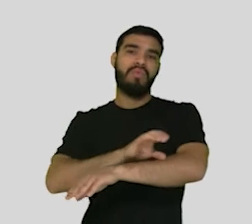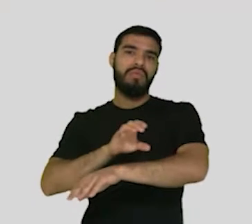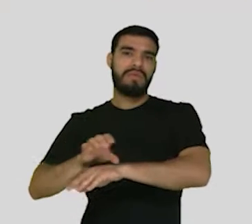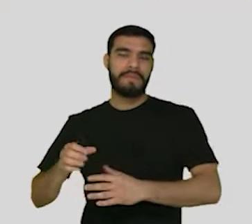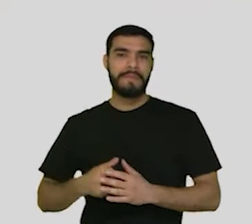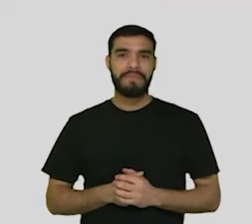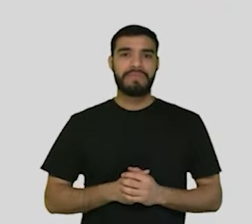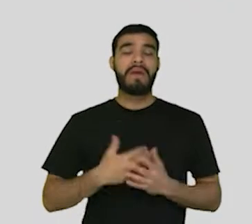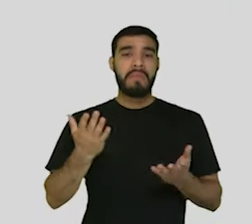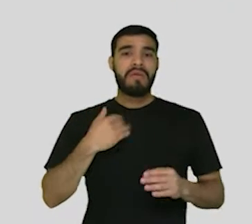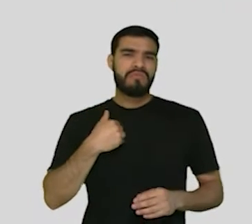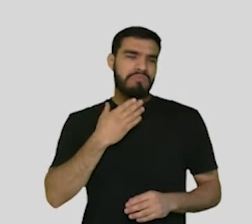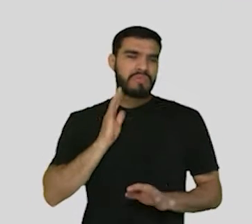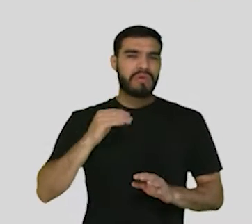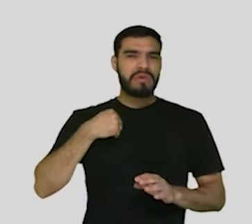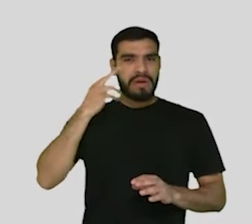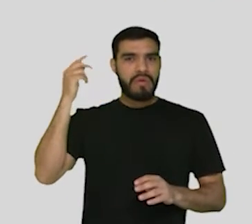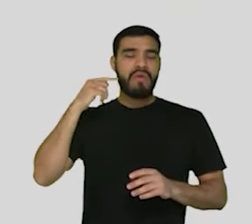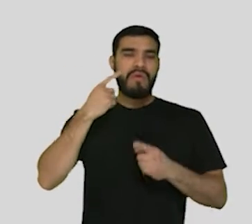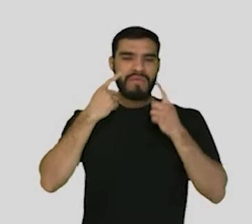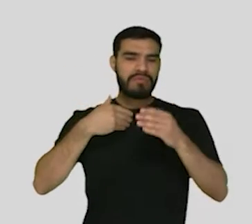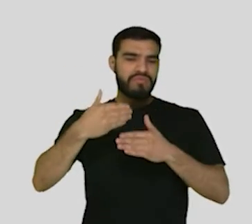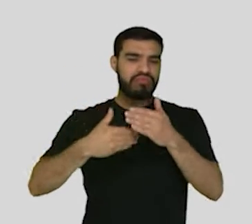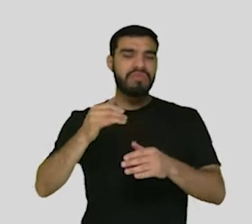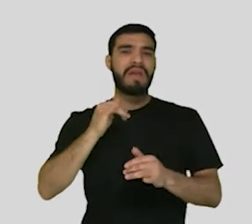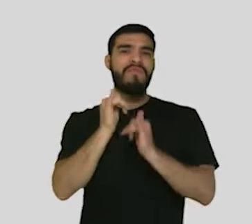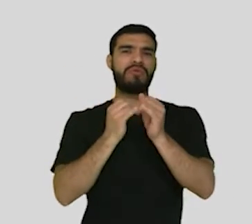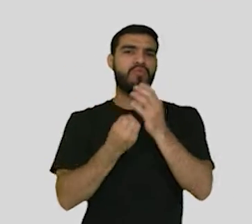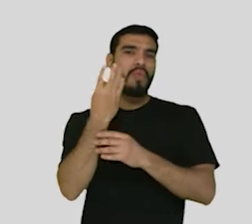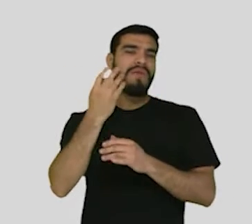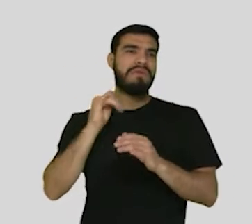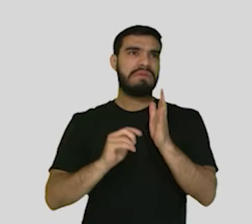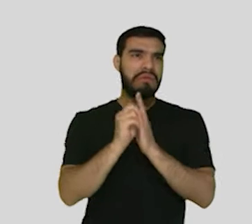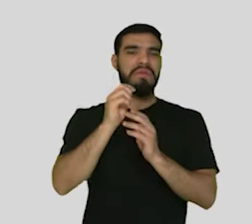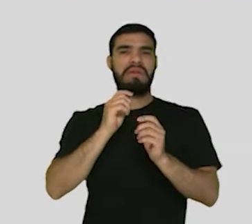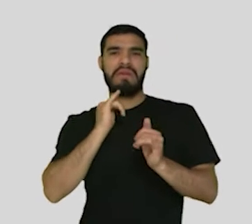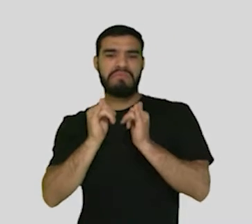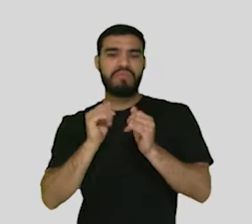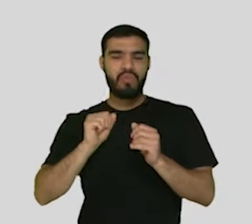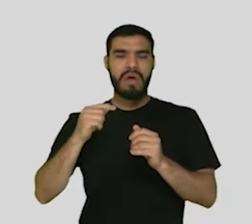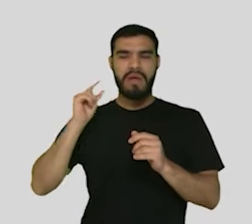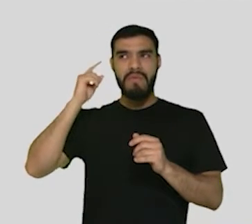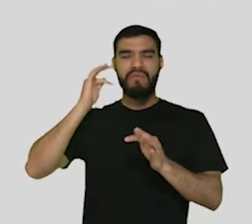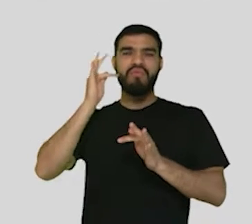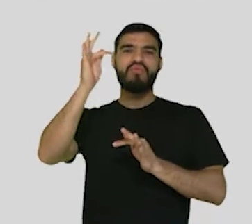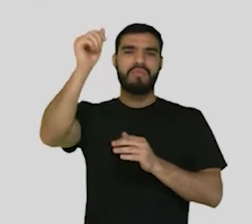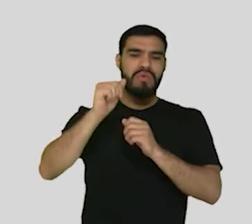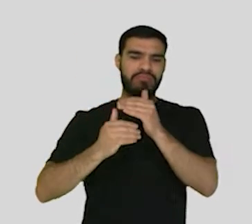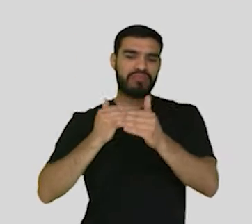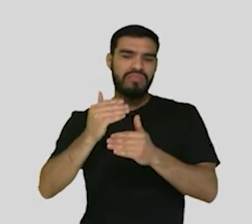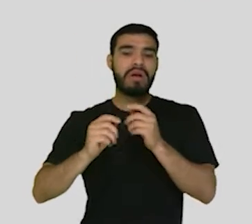ni mongue y upepe pe esta gente esa ni meja van a hacer estos cambios que